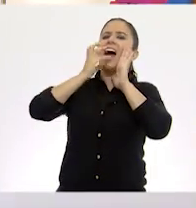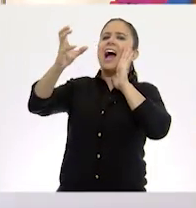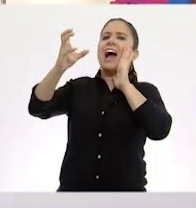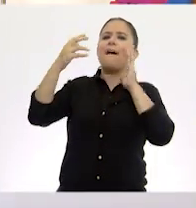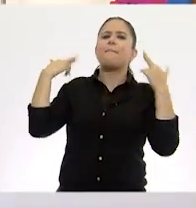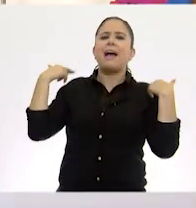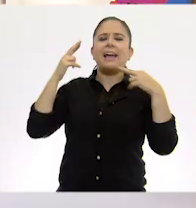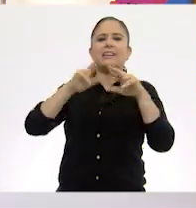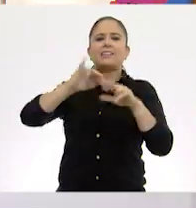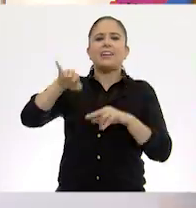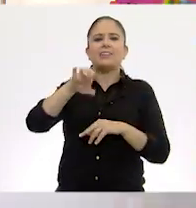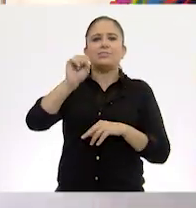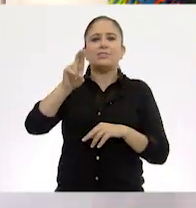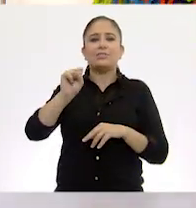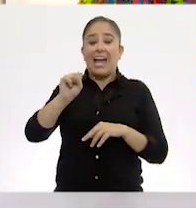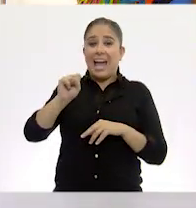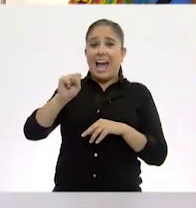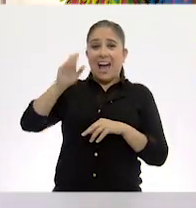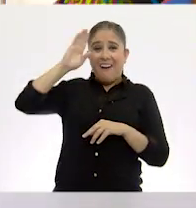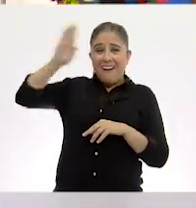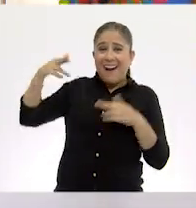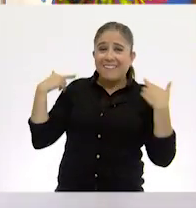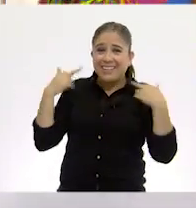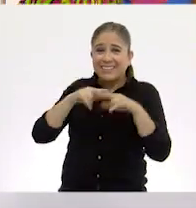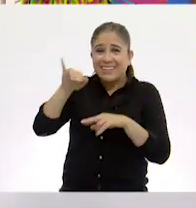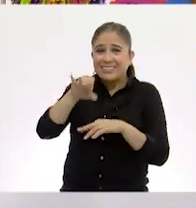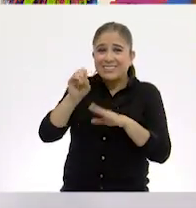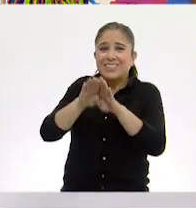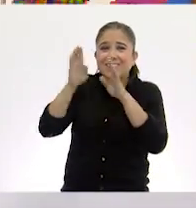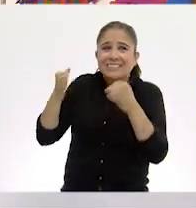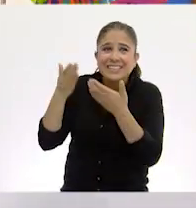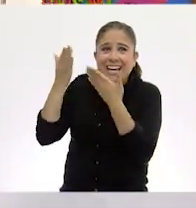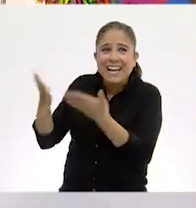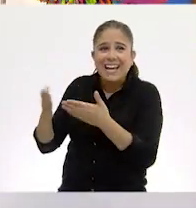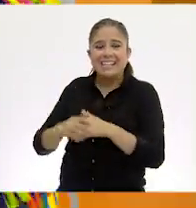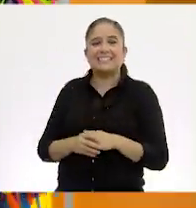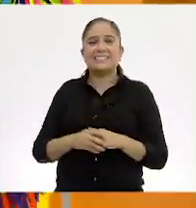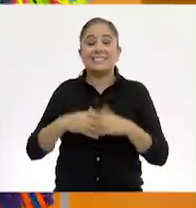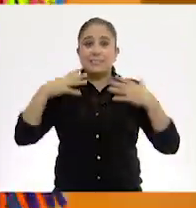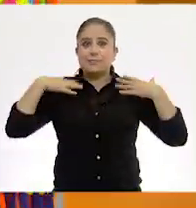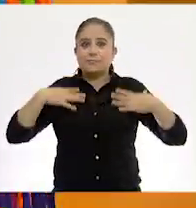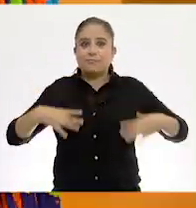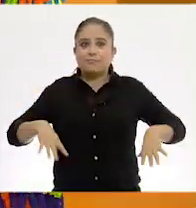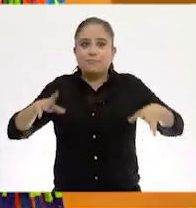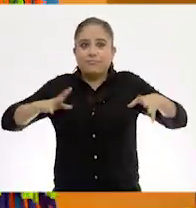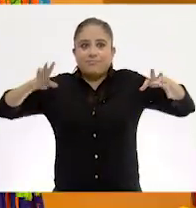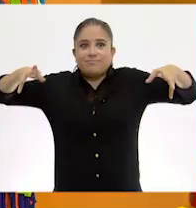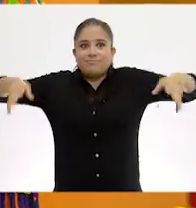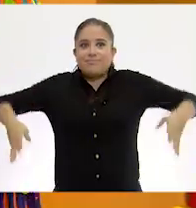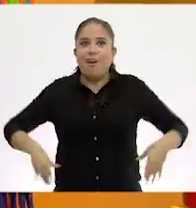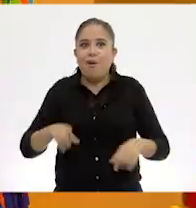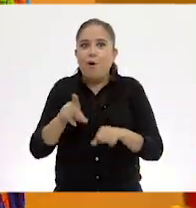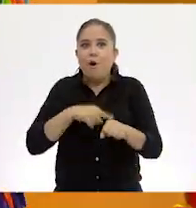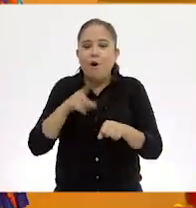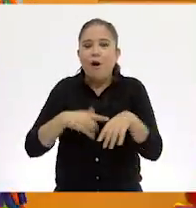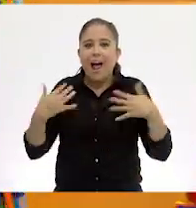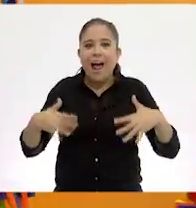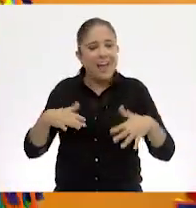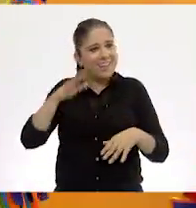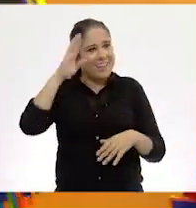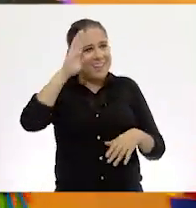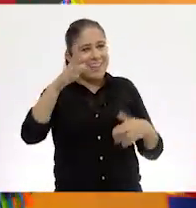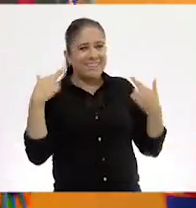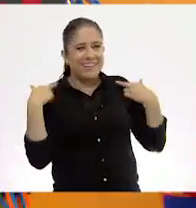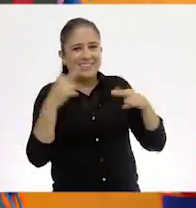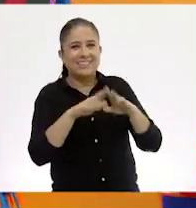Jesús! ¡Maestro Jesús! ¿Cómo está? ¡Ay, en su traje de tiliches! ¿Cómo le va? Hola a todos, ¿cómo